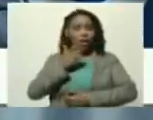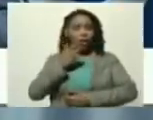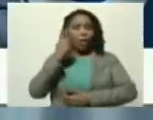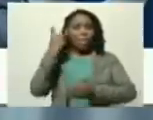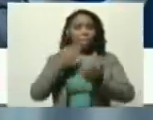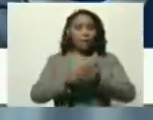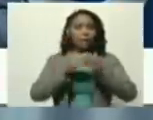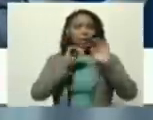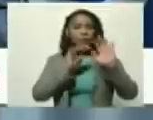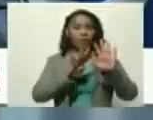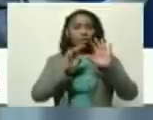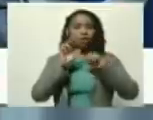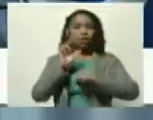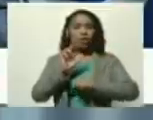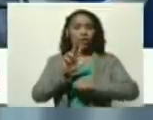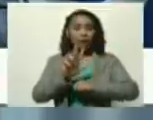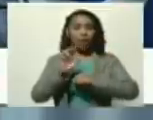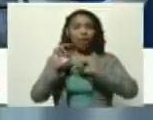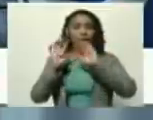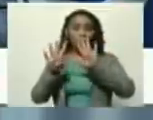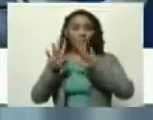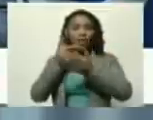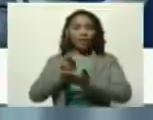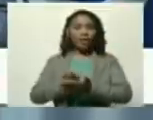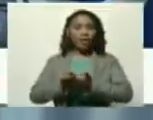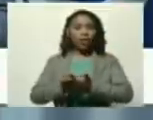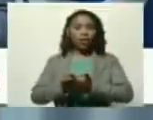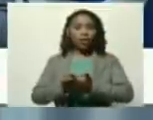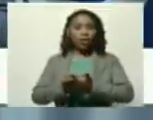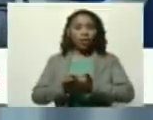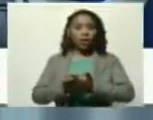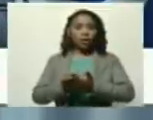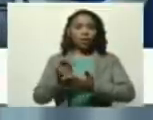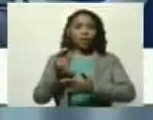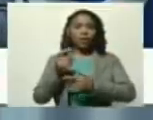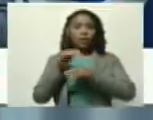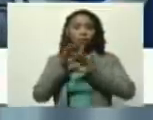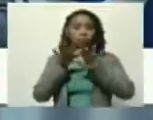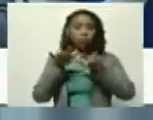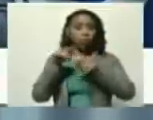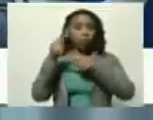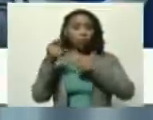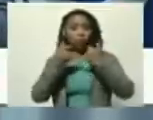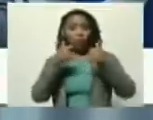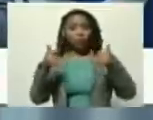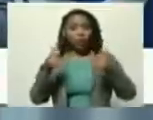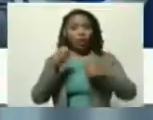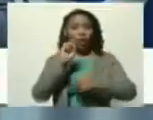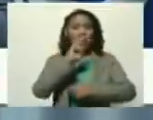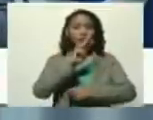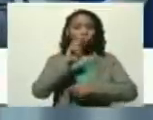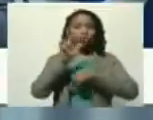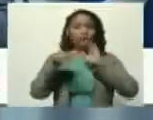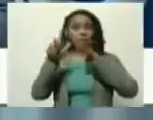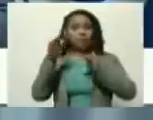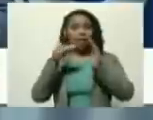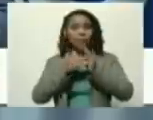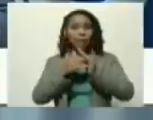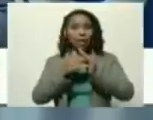1.939 kilos de cobre y 213.547